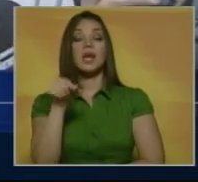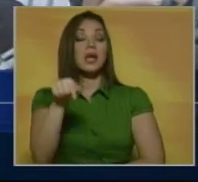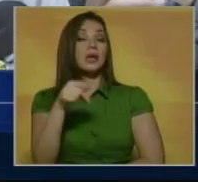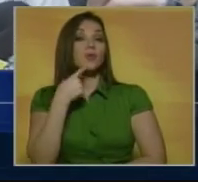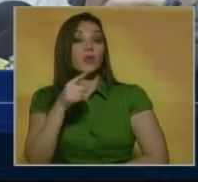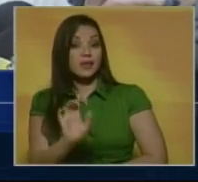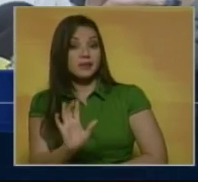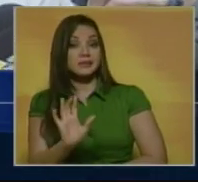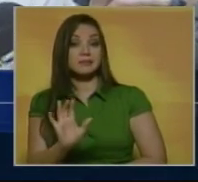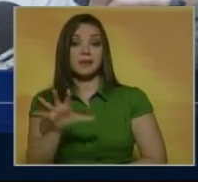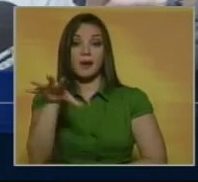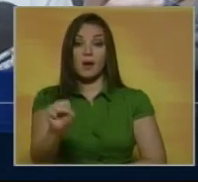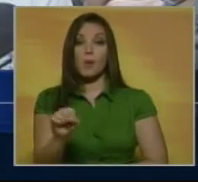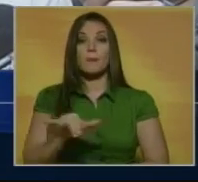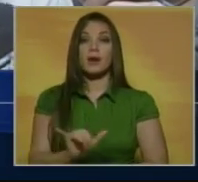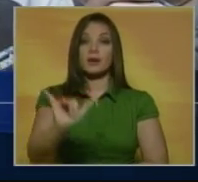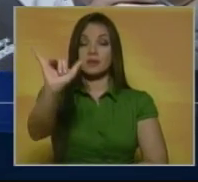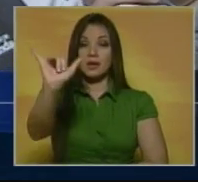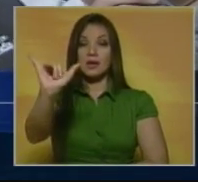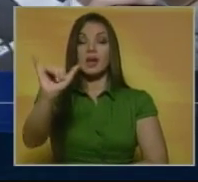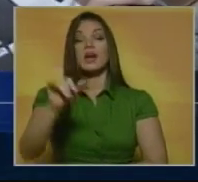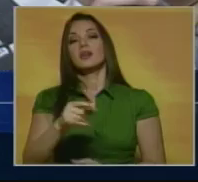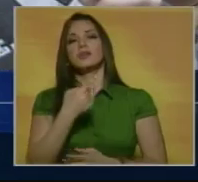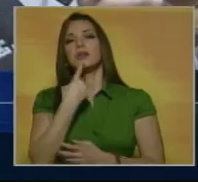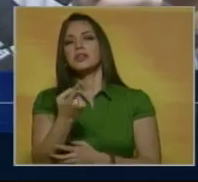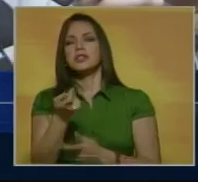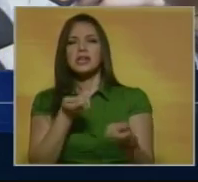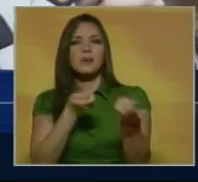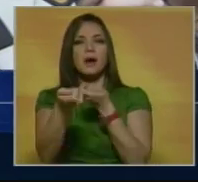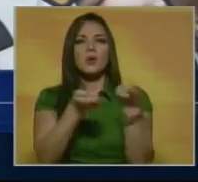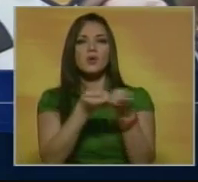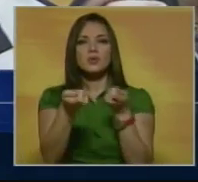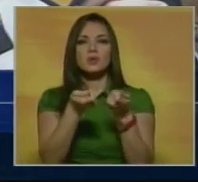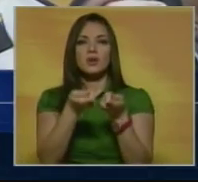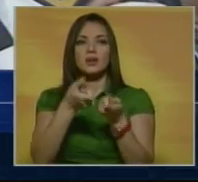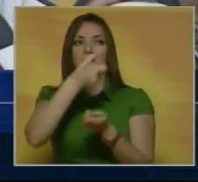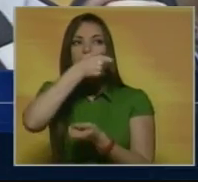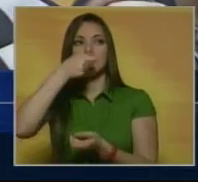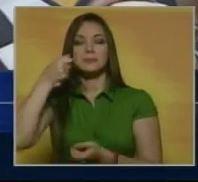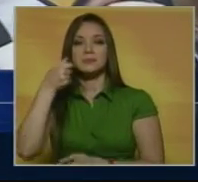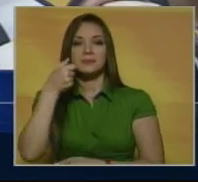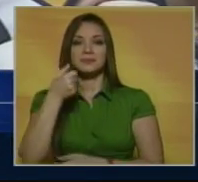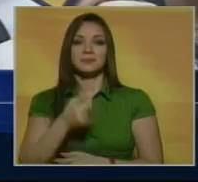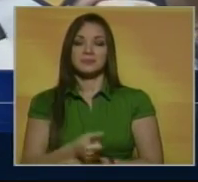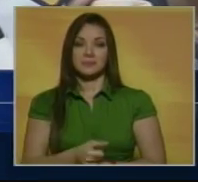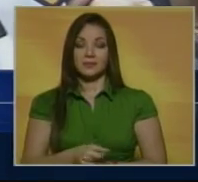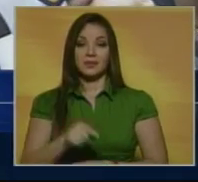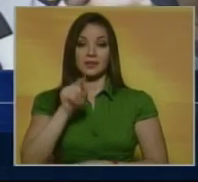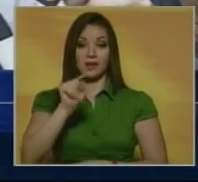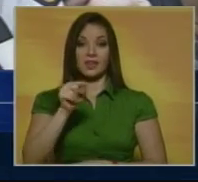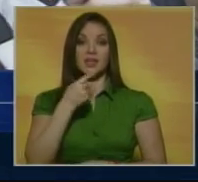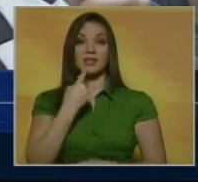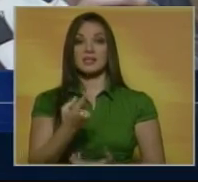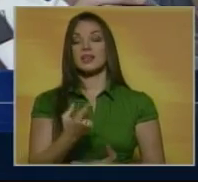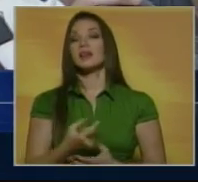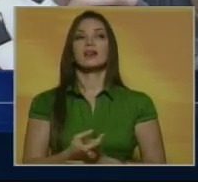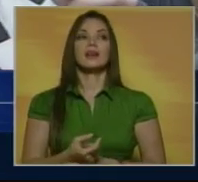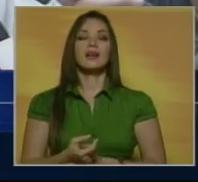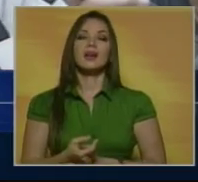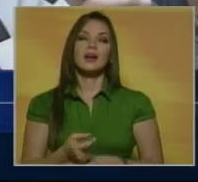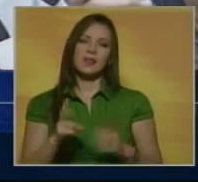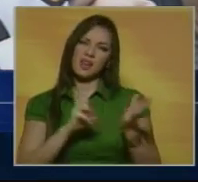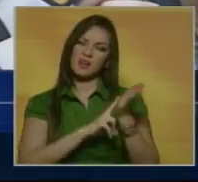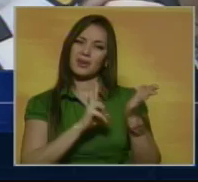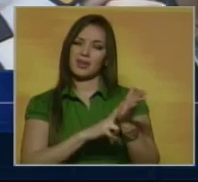con un Sukhoi van a controlar el narcotráfico. Dígame usted, ¿será que creen de verdad que nosotros somos